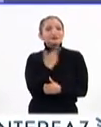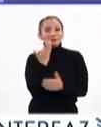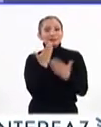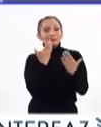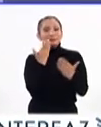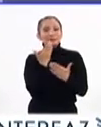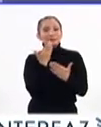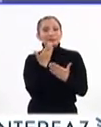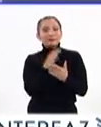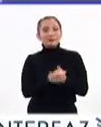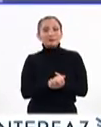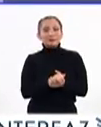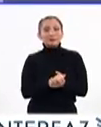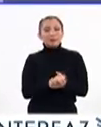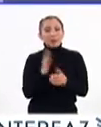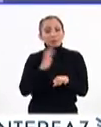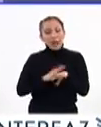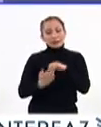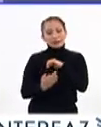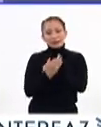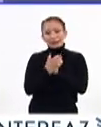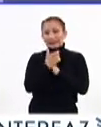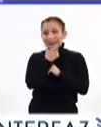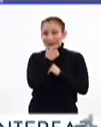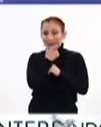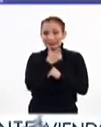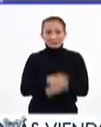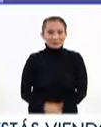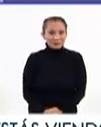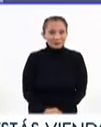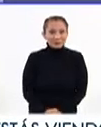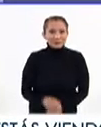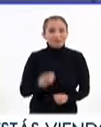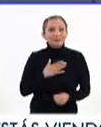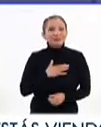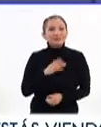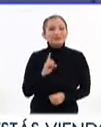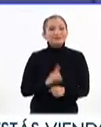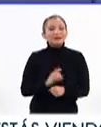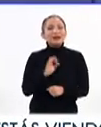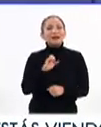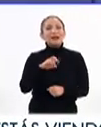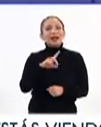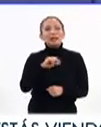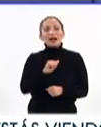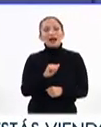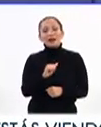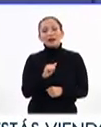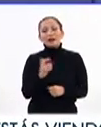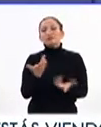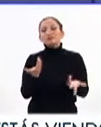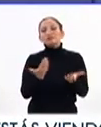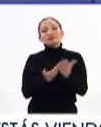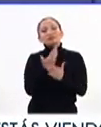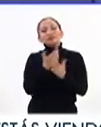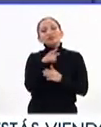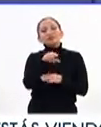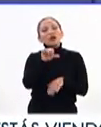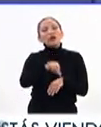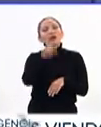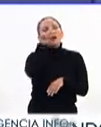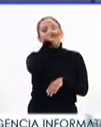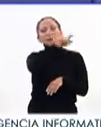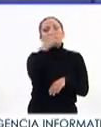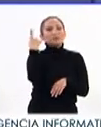sus estudios y por supuesto reforzar el idioma inglés. Muy buenos días, Fernanda, María Fernanda, ¿cómo amanece el día de